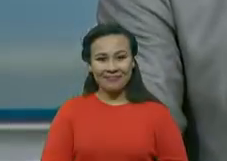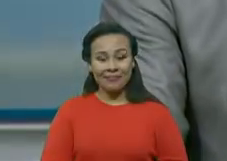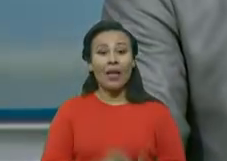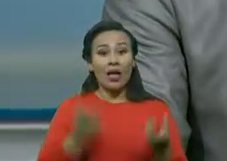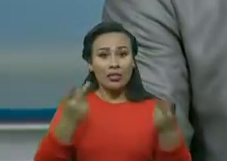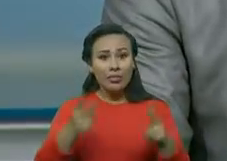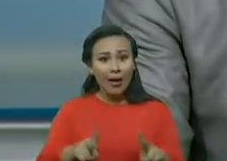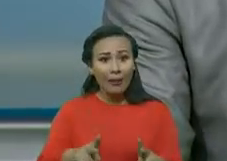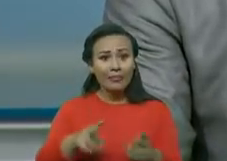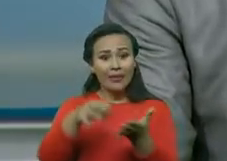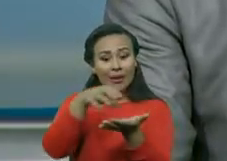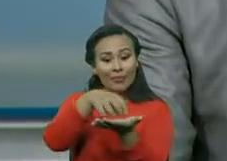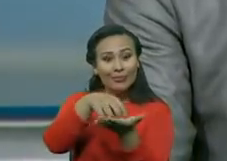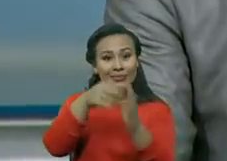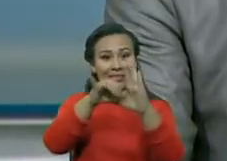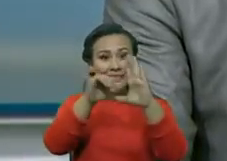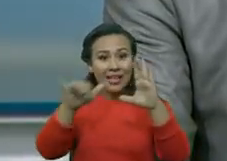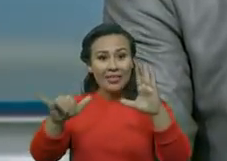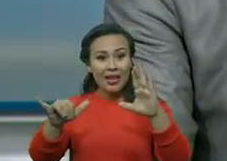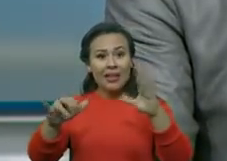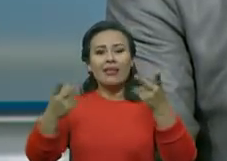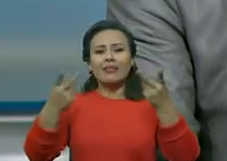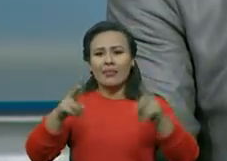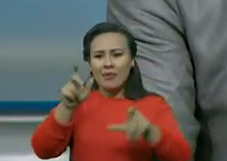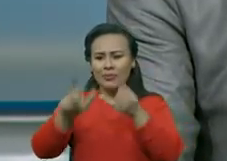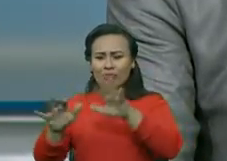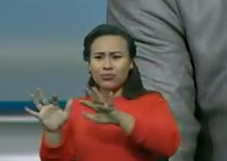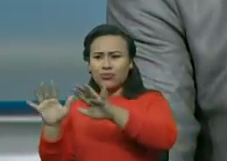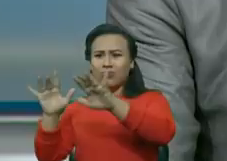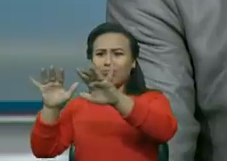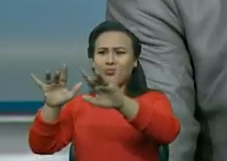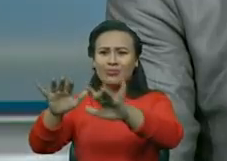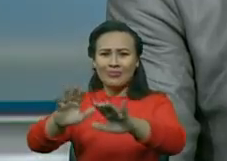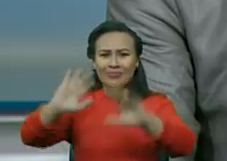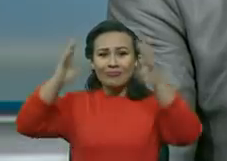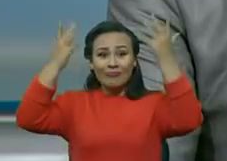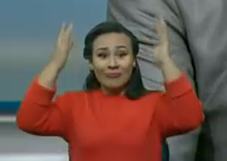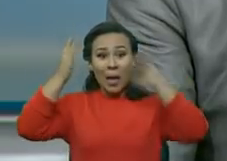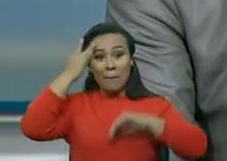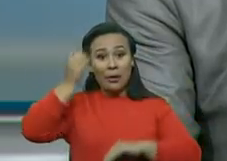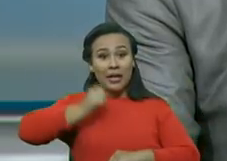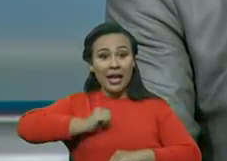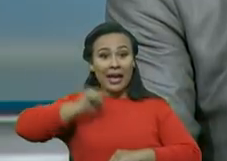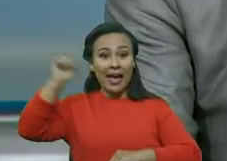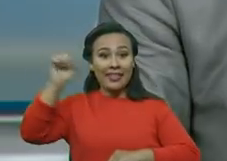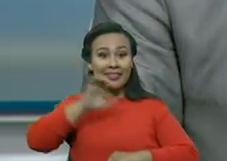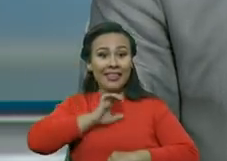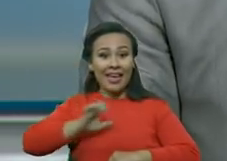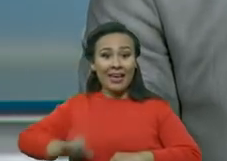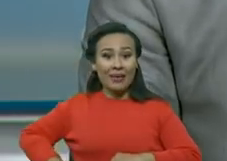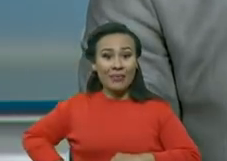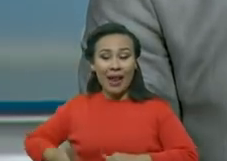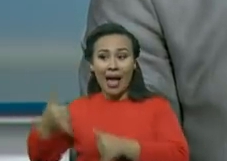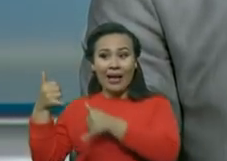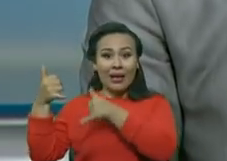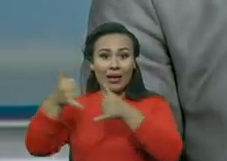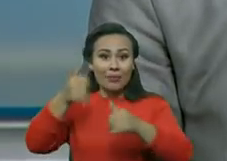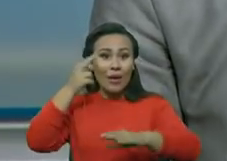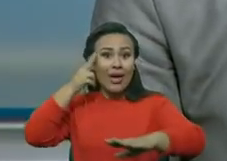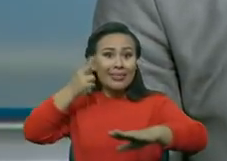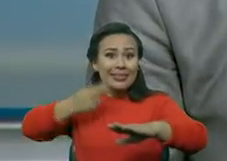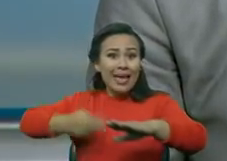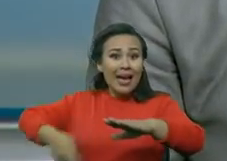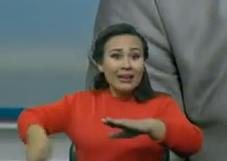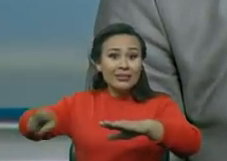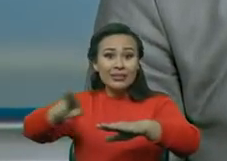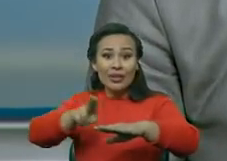Y en la provincia de Santa Elena también hubo celebraciones por el campeonato de fútbol conseguido por el Club Sport Emelec. Las principales calles de los